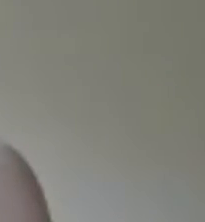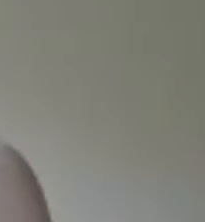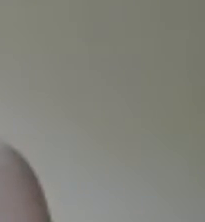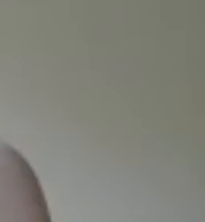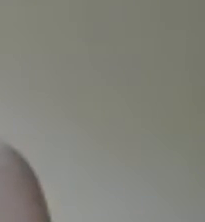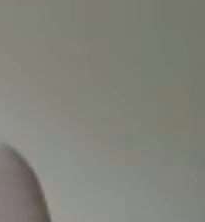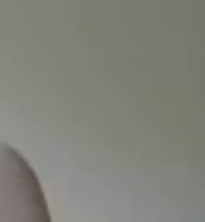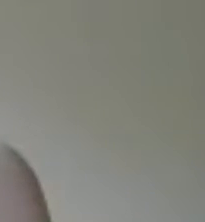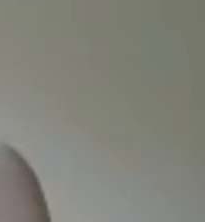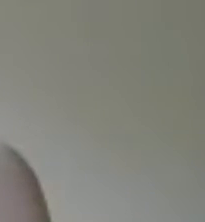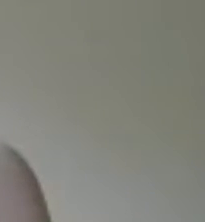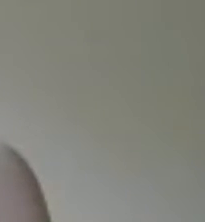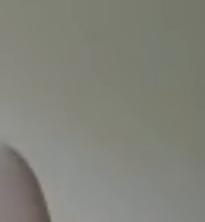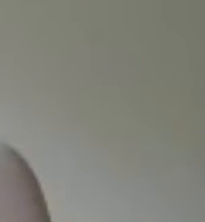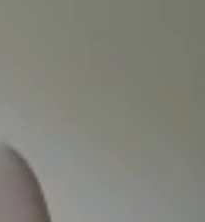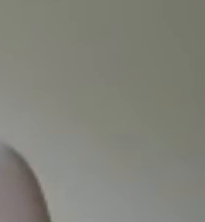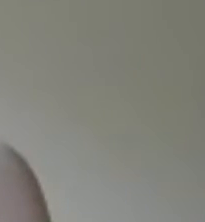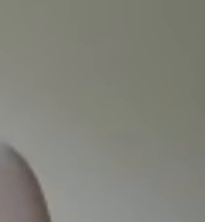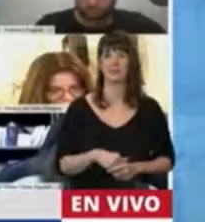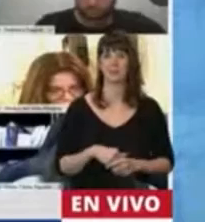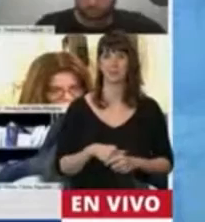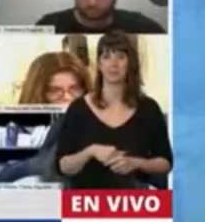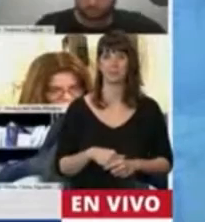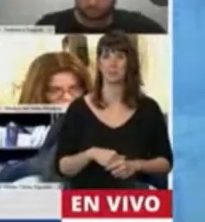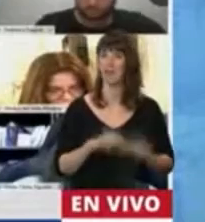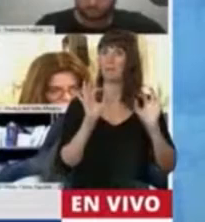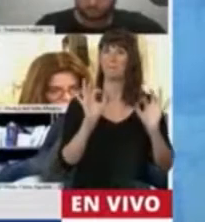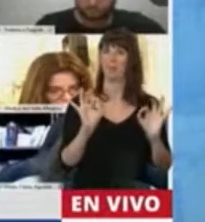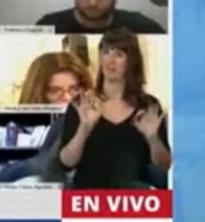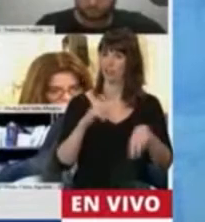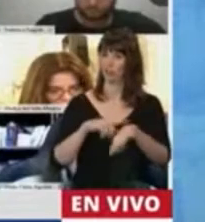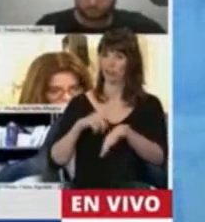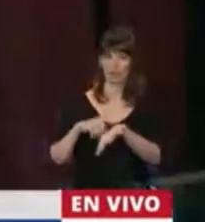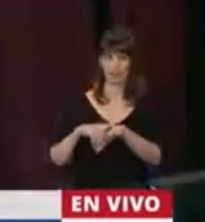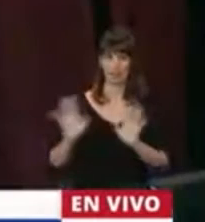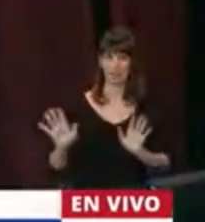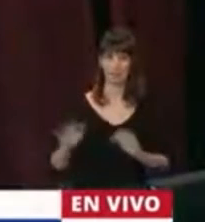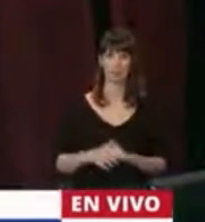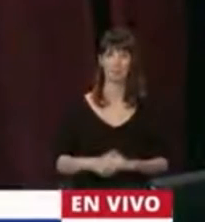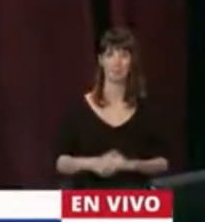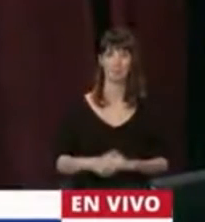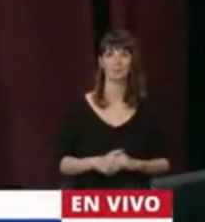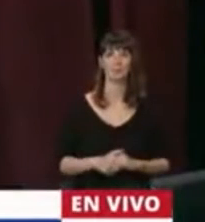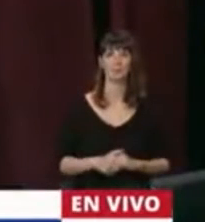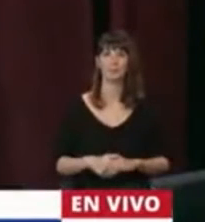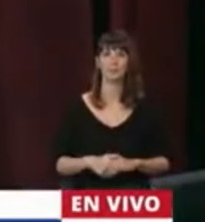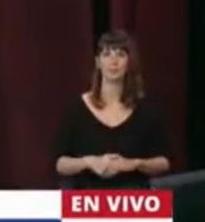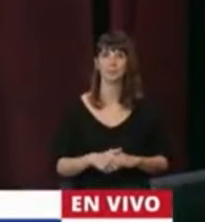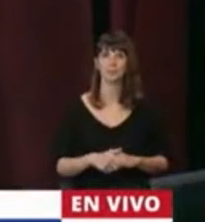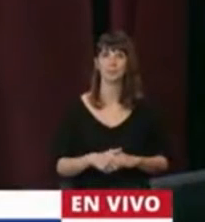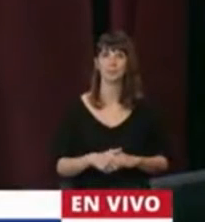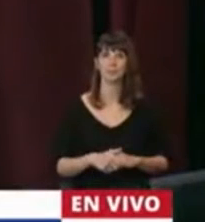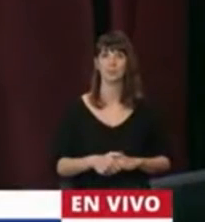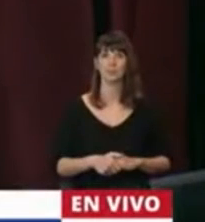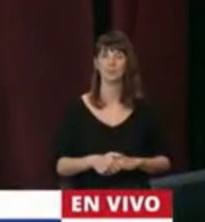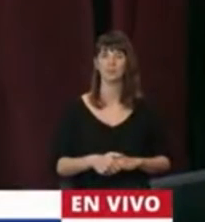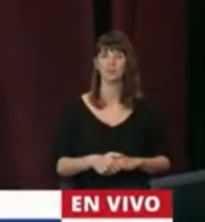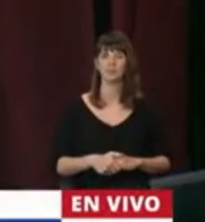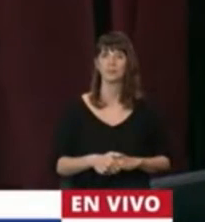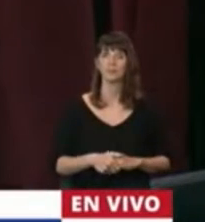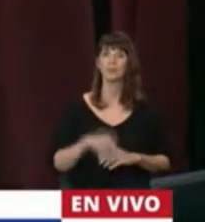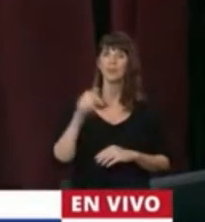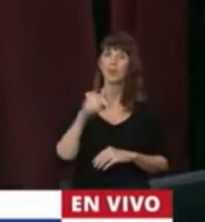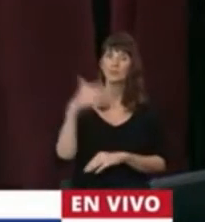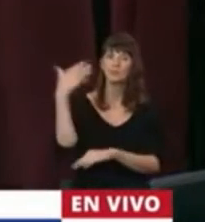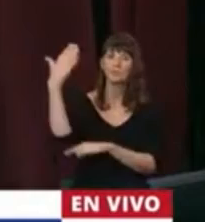cumplir en su lugar de trabajo. Nosotros aquí queríamos algo mucho más específico, votamos en disidencia porque